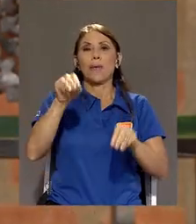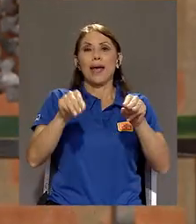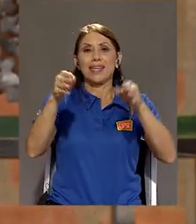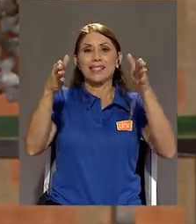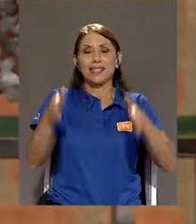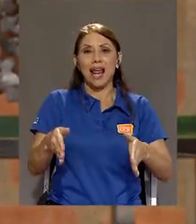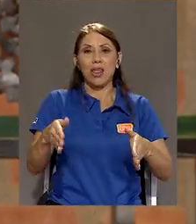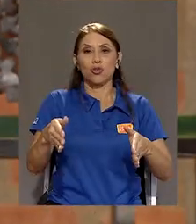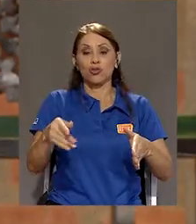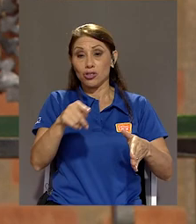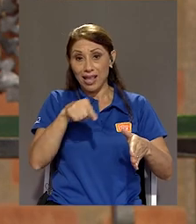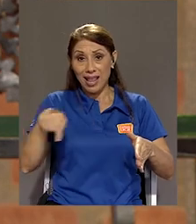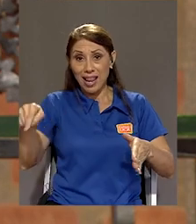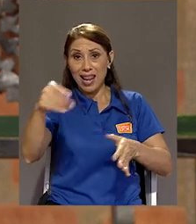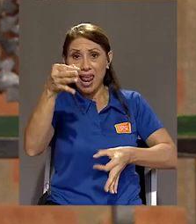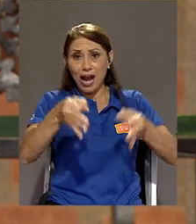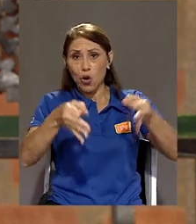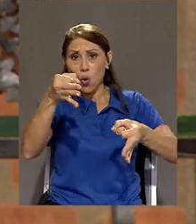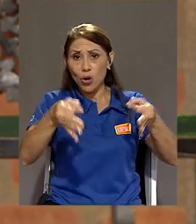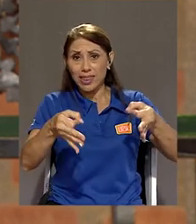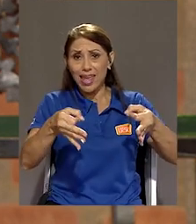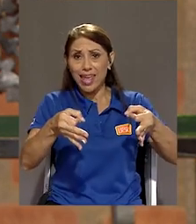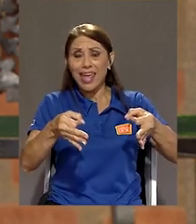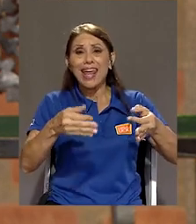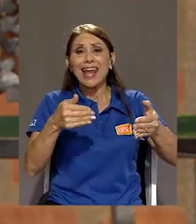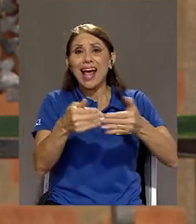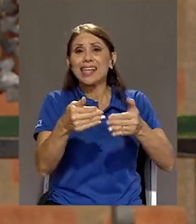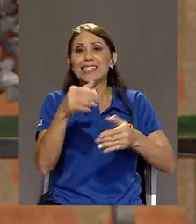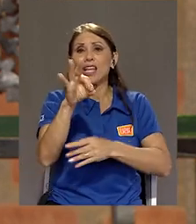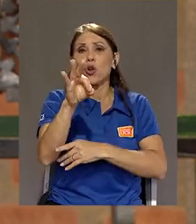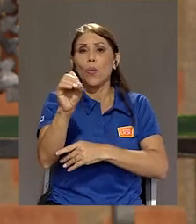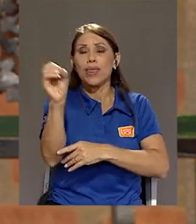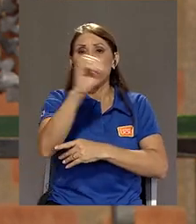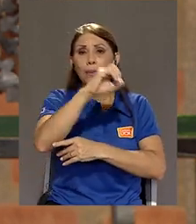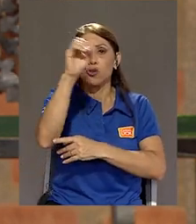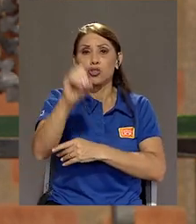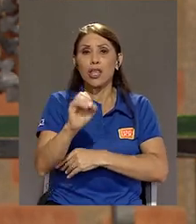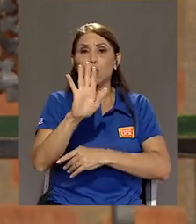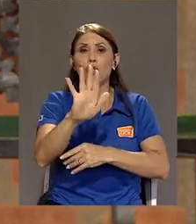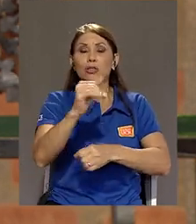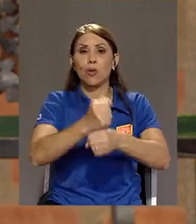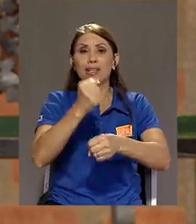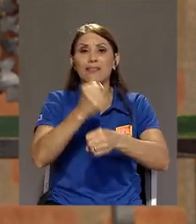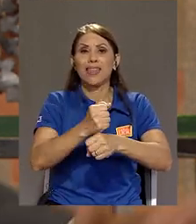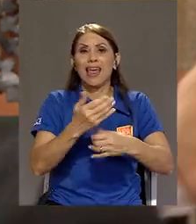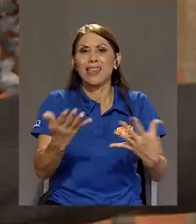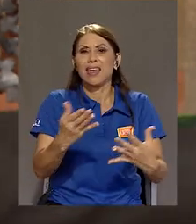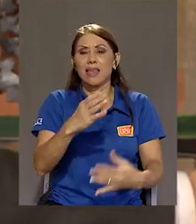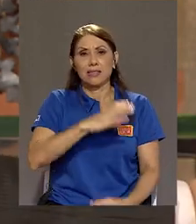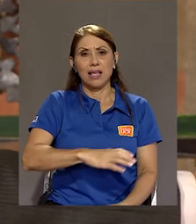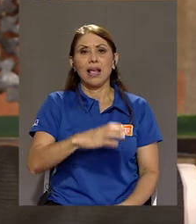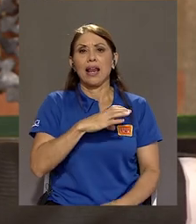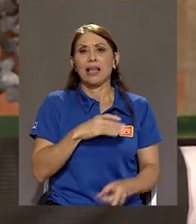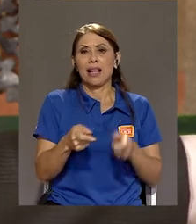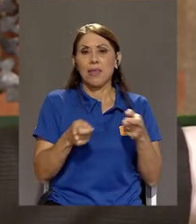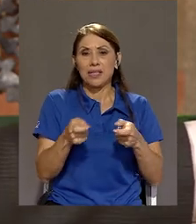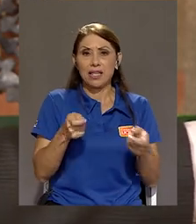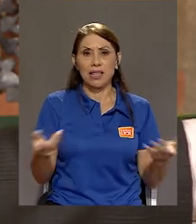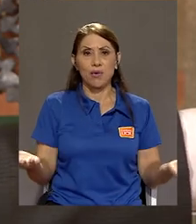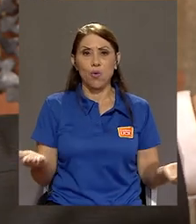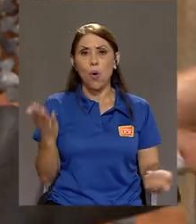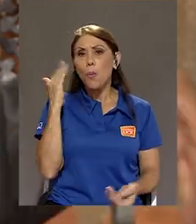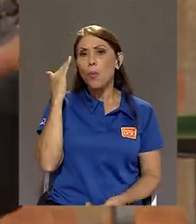el 90% de su actividad es de carácter administrativo. ¿Por qué no hacemos un